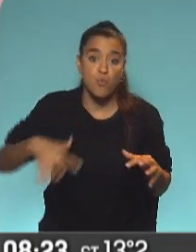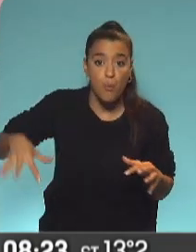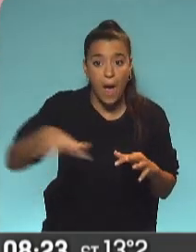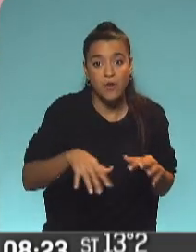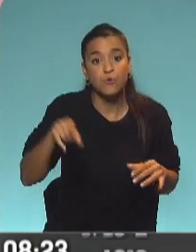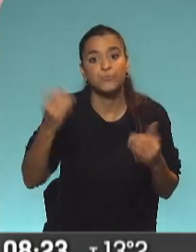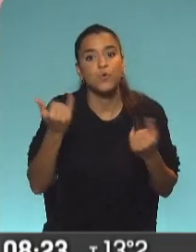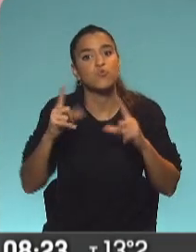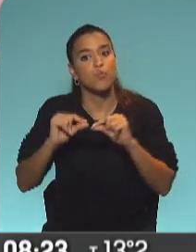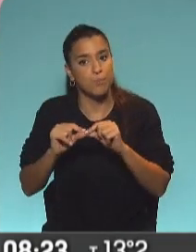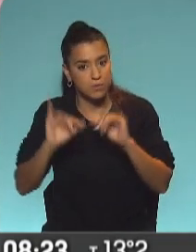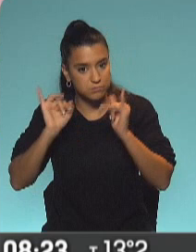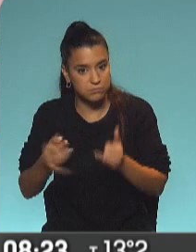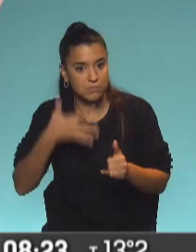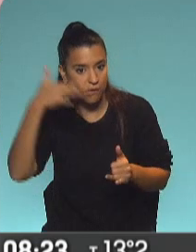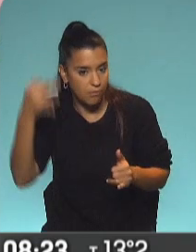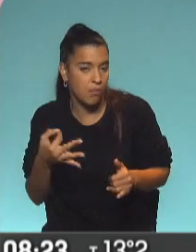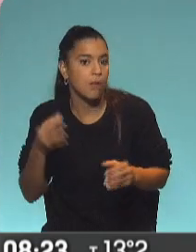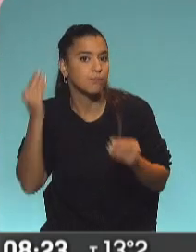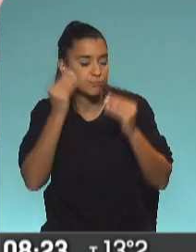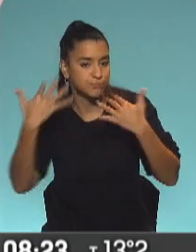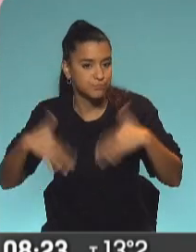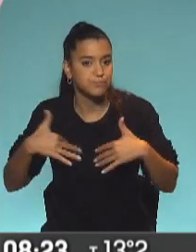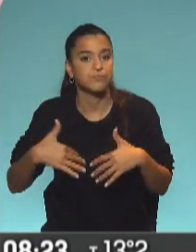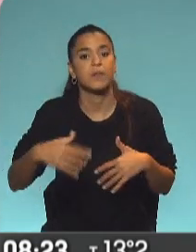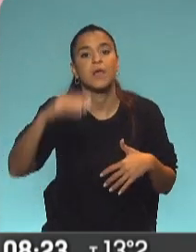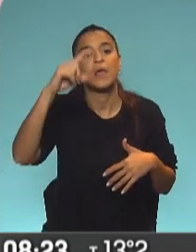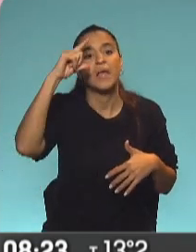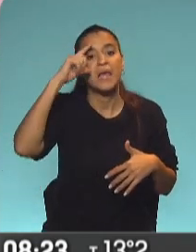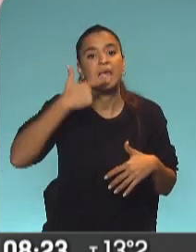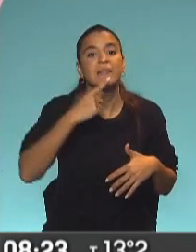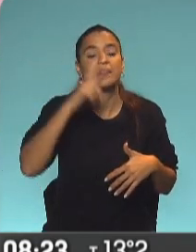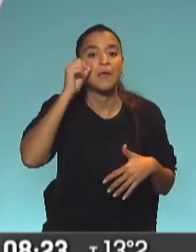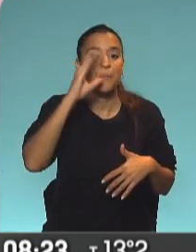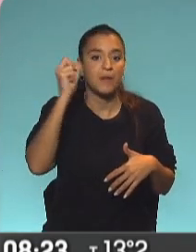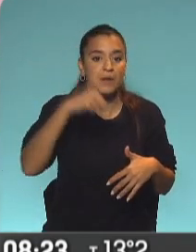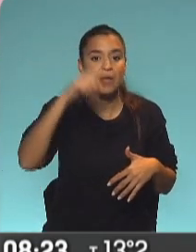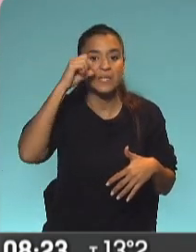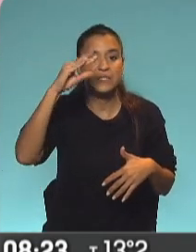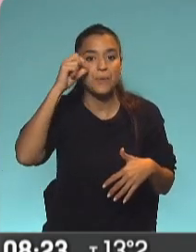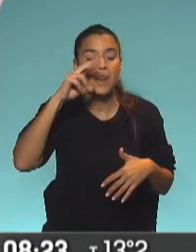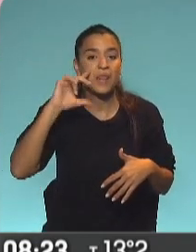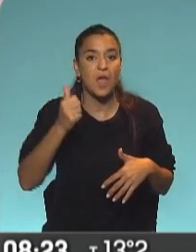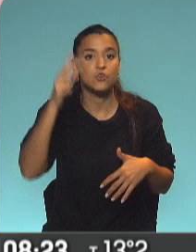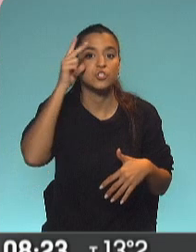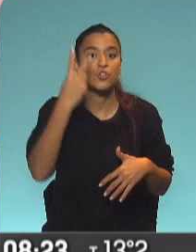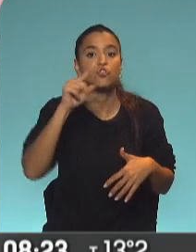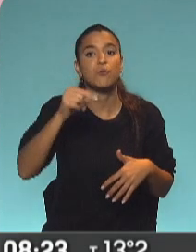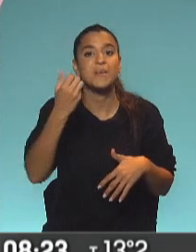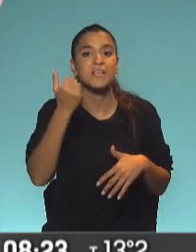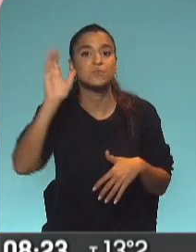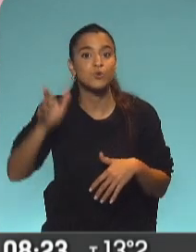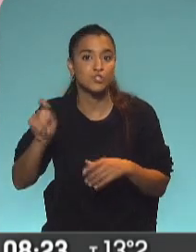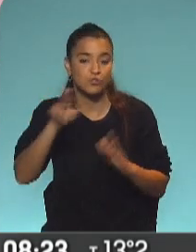donde los números sí son realmente preocupantes. El caso de Esteban Echeverría, el 82,6% de las camas de terapia intensiva